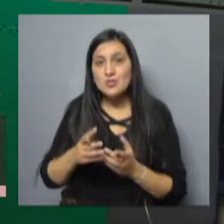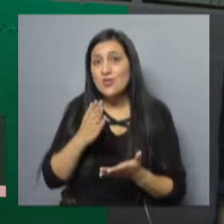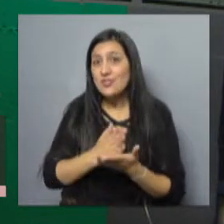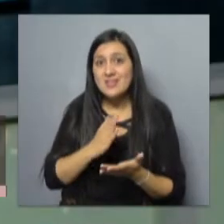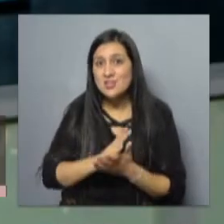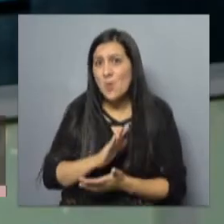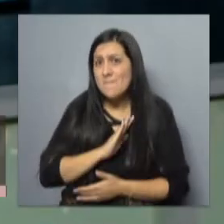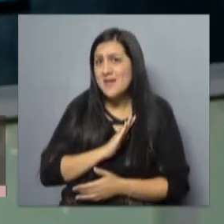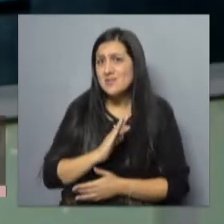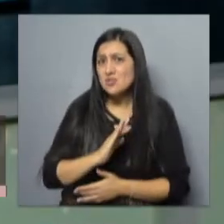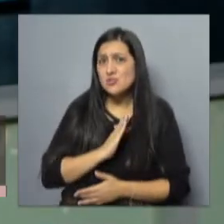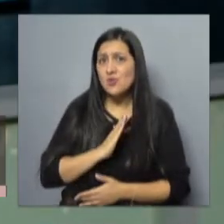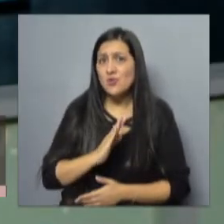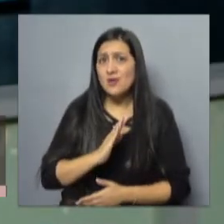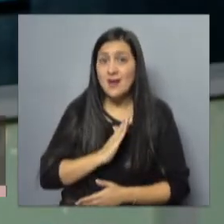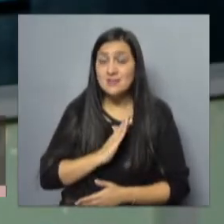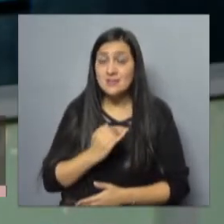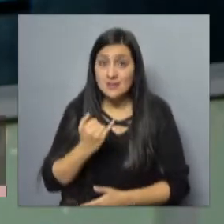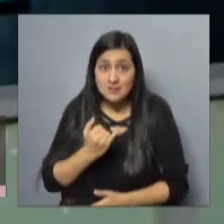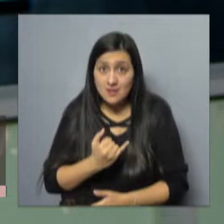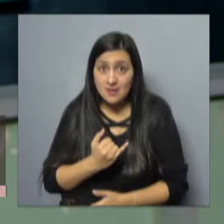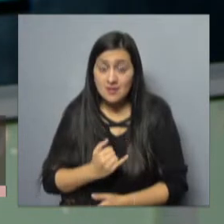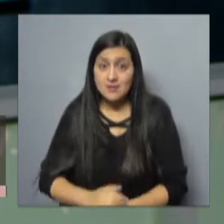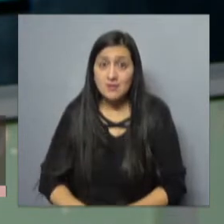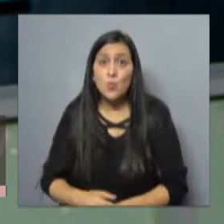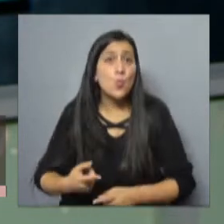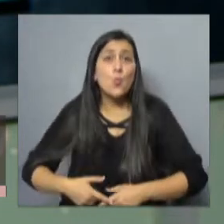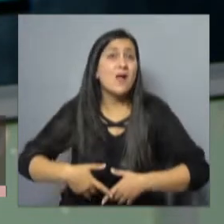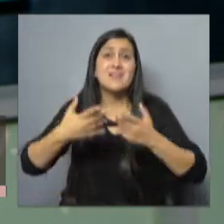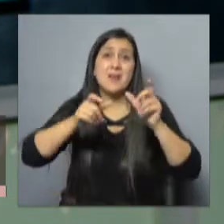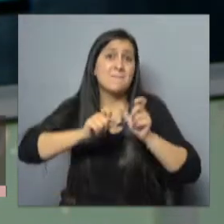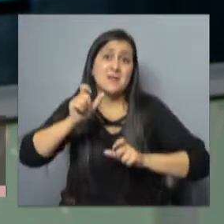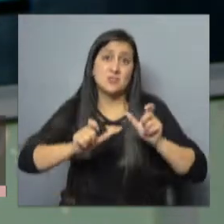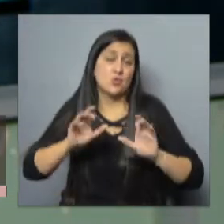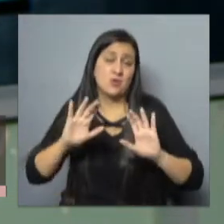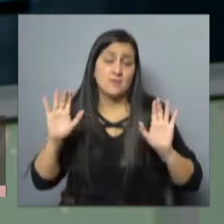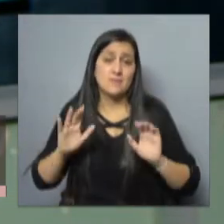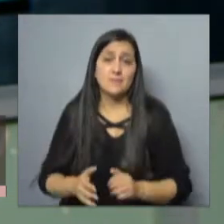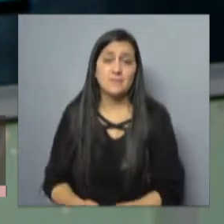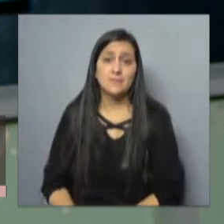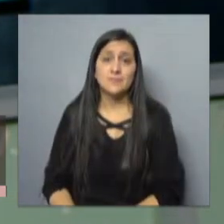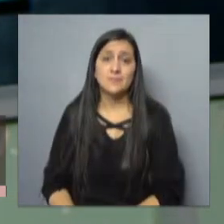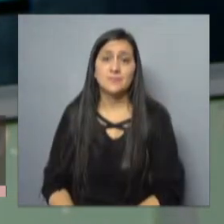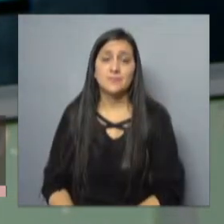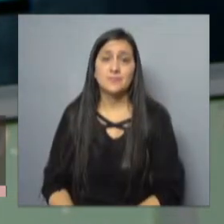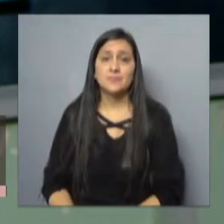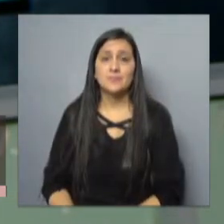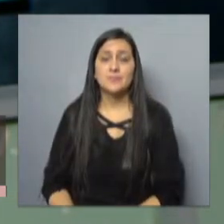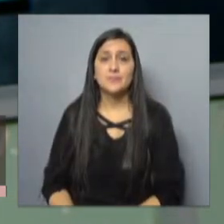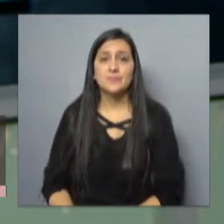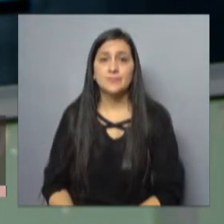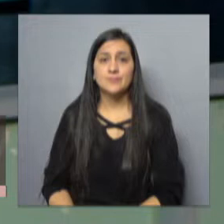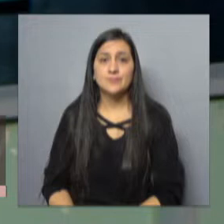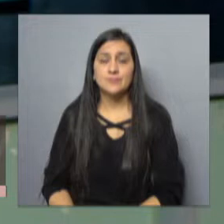que tiene por el solo hecho de ser una persona digna y digna de estar